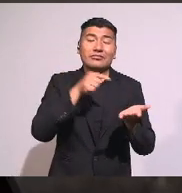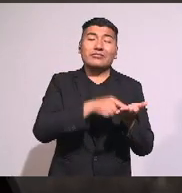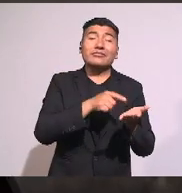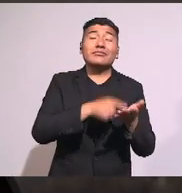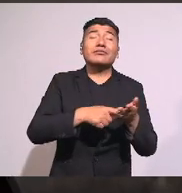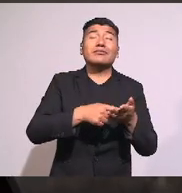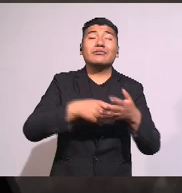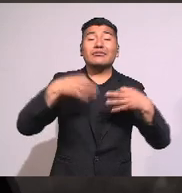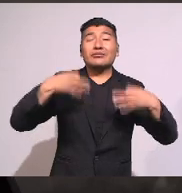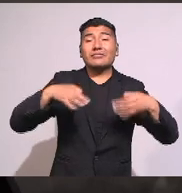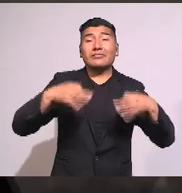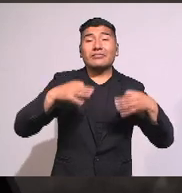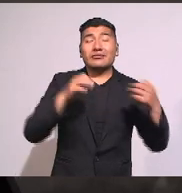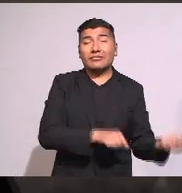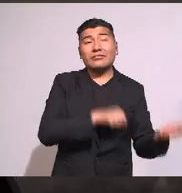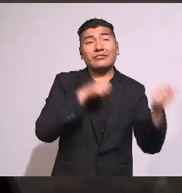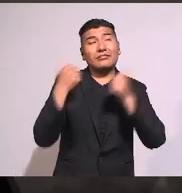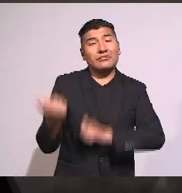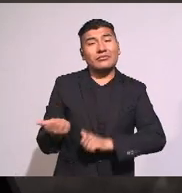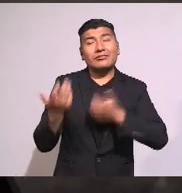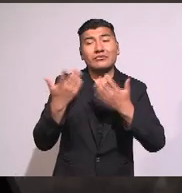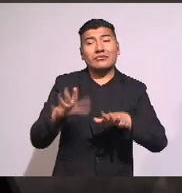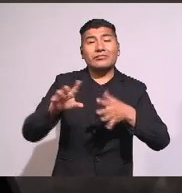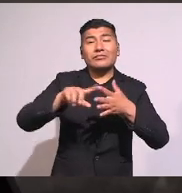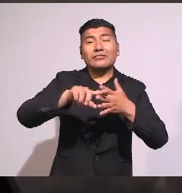esta fiesta que acabamos de empezar